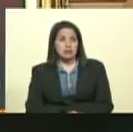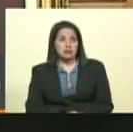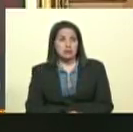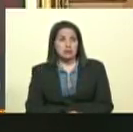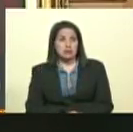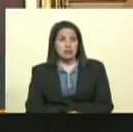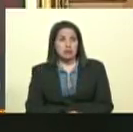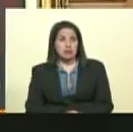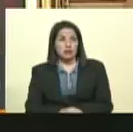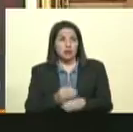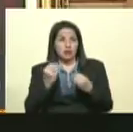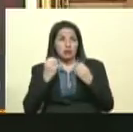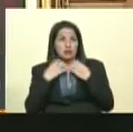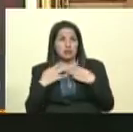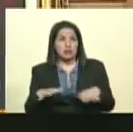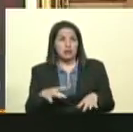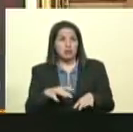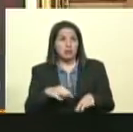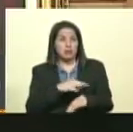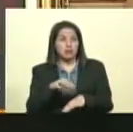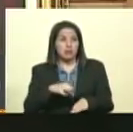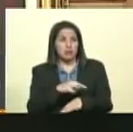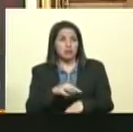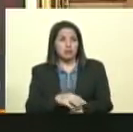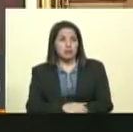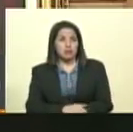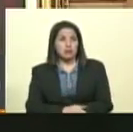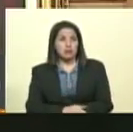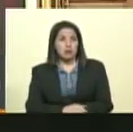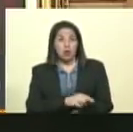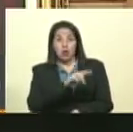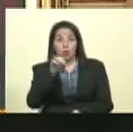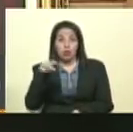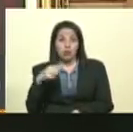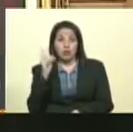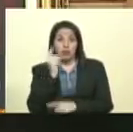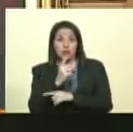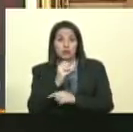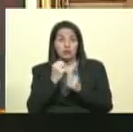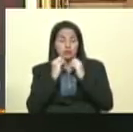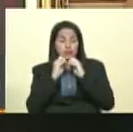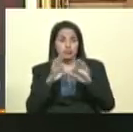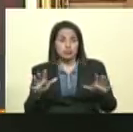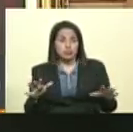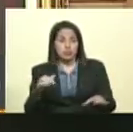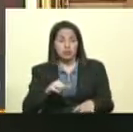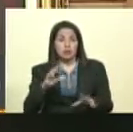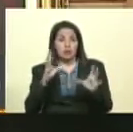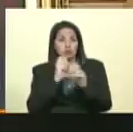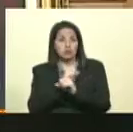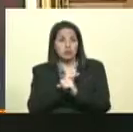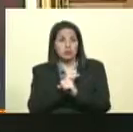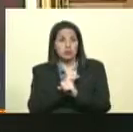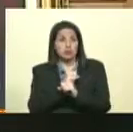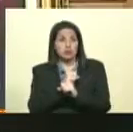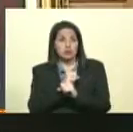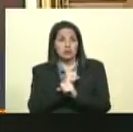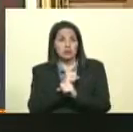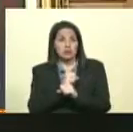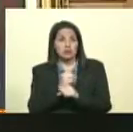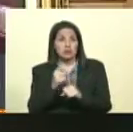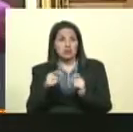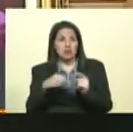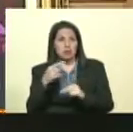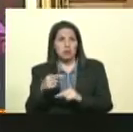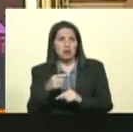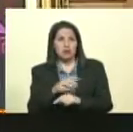no hay tiempo que perder. Hay que hacerlo. Y ustedes tienen que difundirlo bien, hoy en la noche. Cuando se vayan de aquí más tarde, son